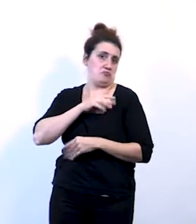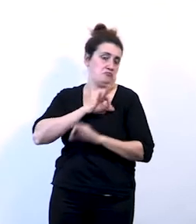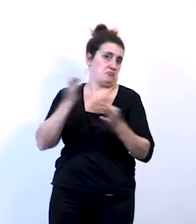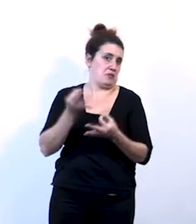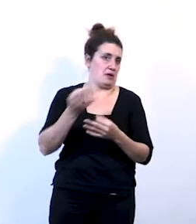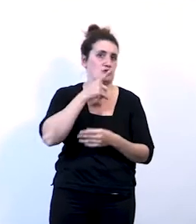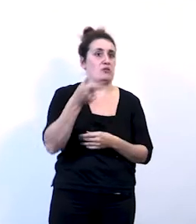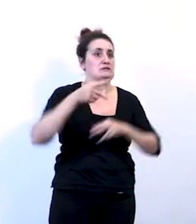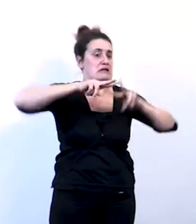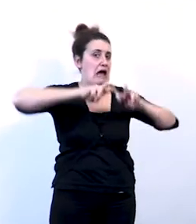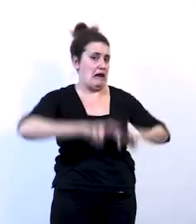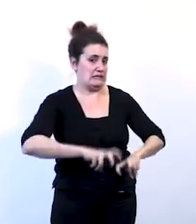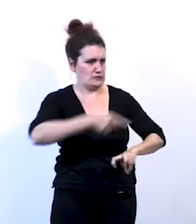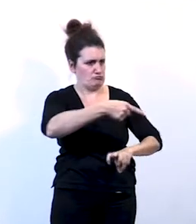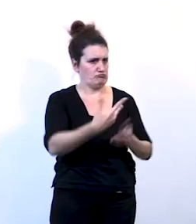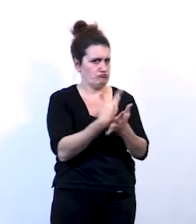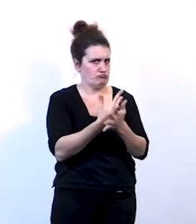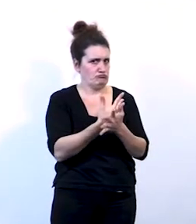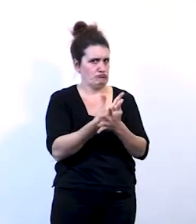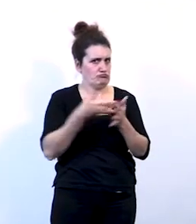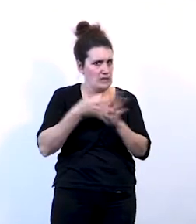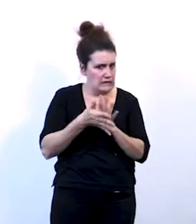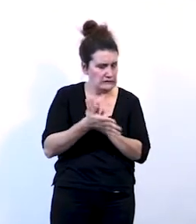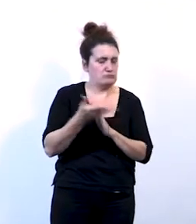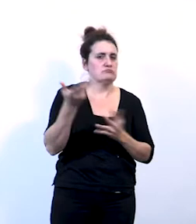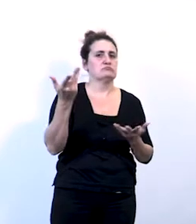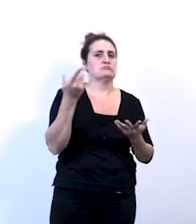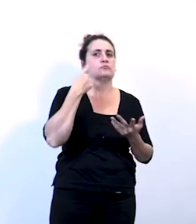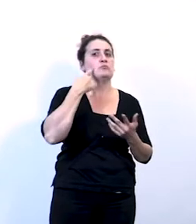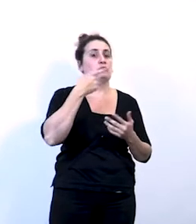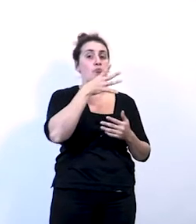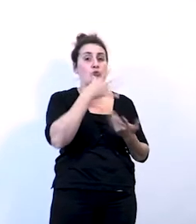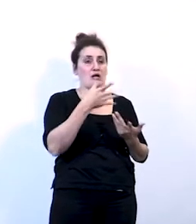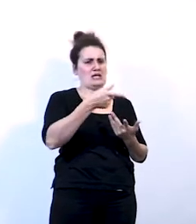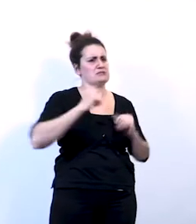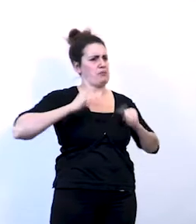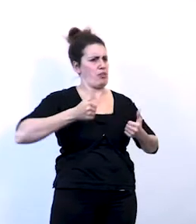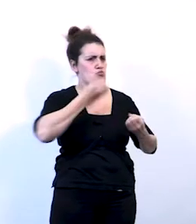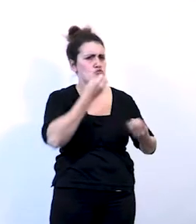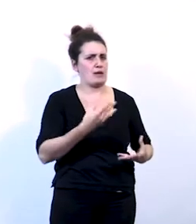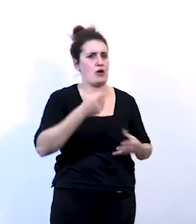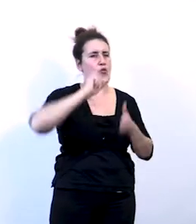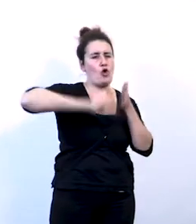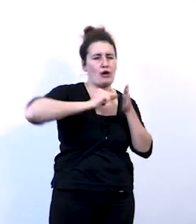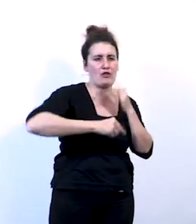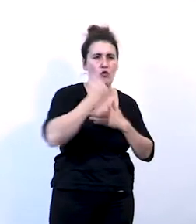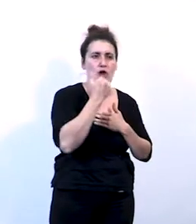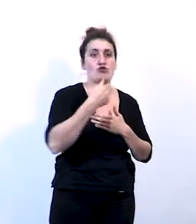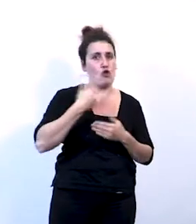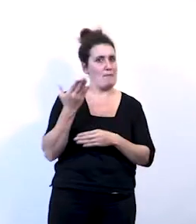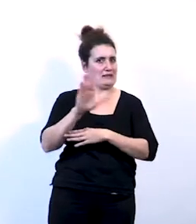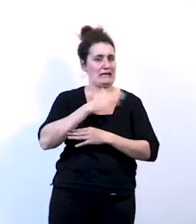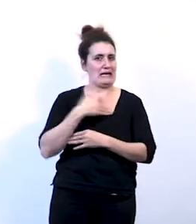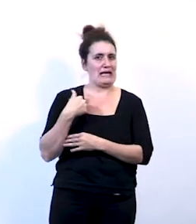análisis que nos has hecho, y antes de entrar en otras cosas, porque has empezado precisamente muy bien corrigiendo algo que yo quería